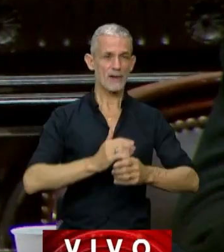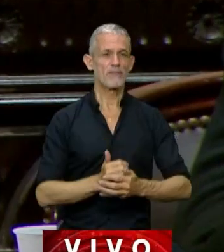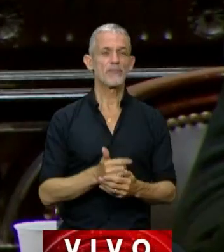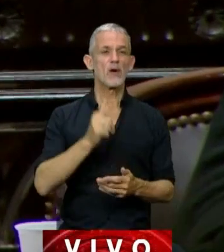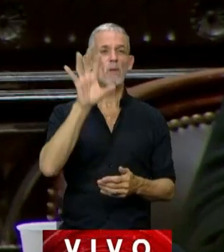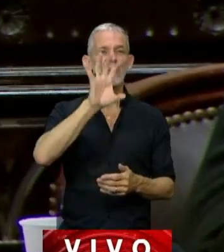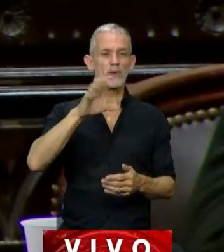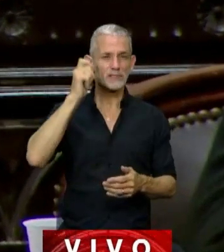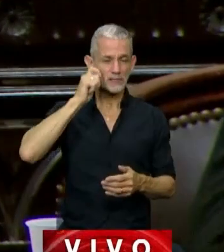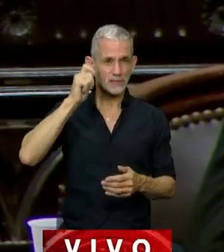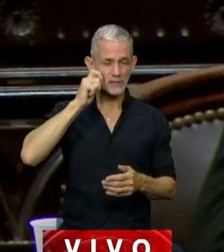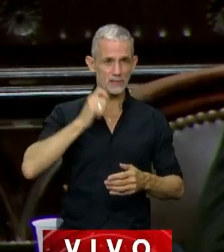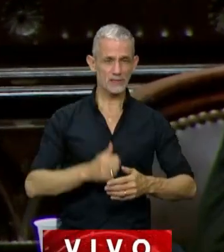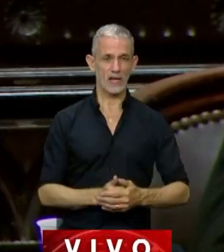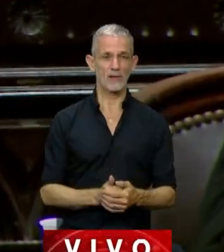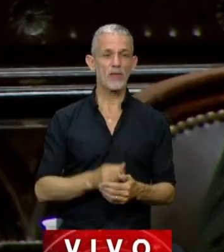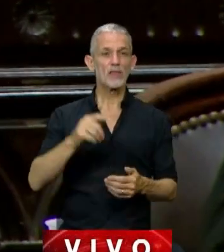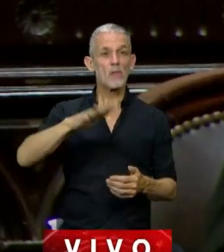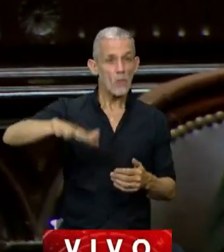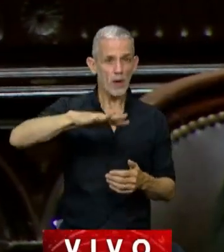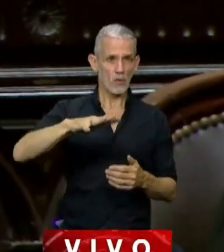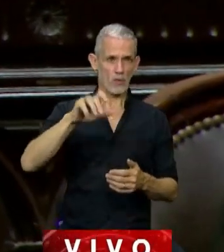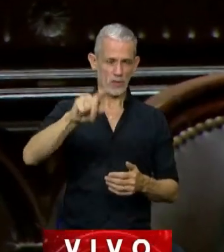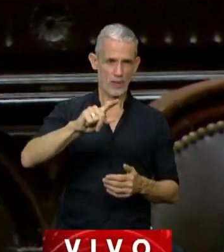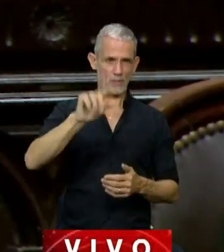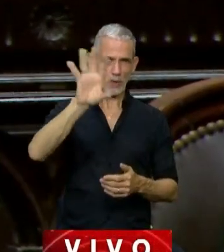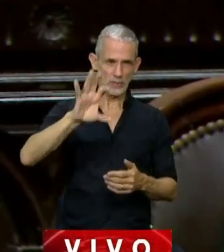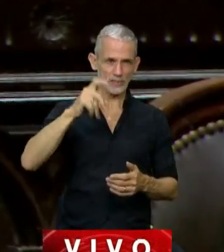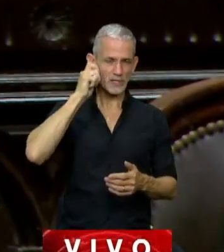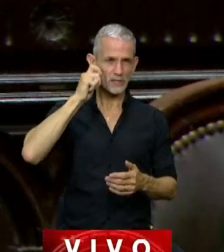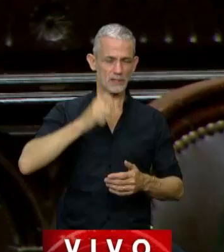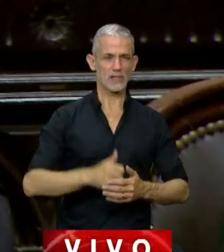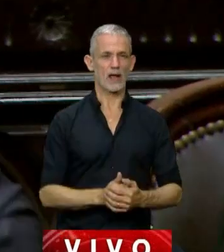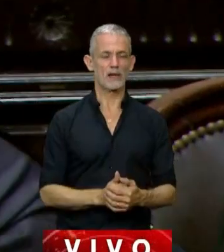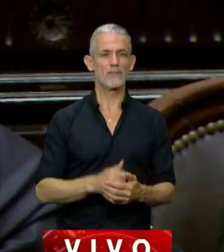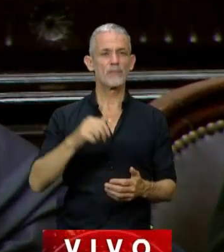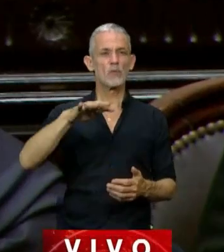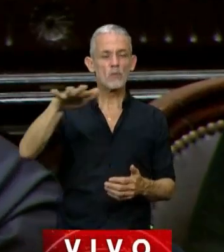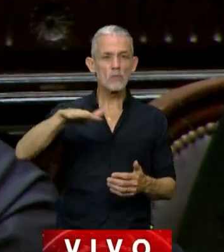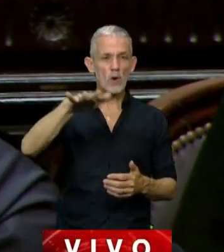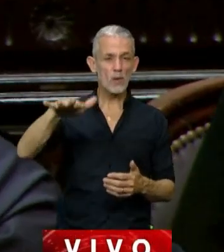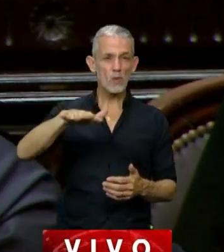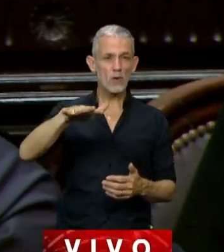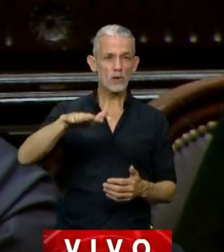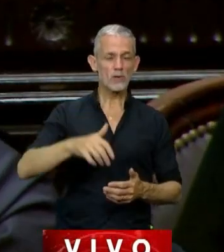de la provincia de La Rioja, del pueblo de la provincia de La Rioja. Un pueblo